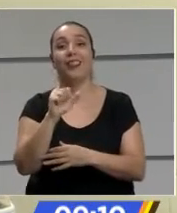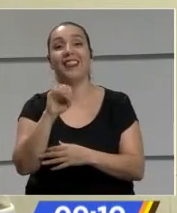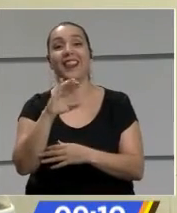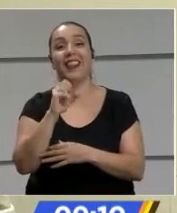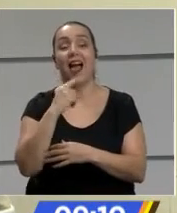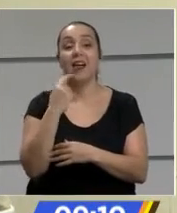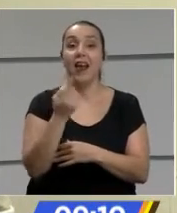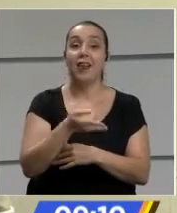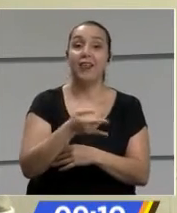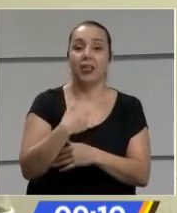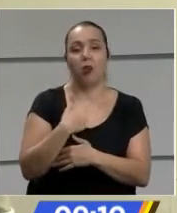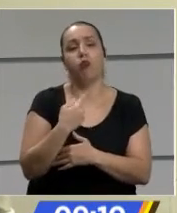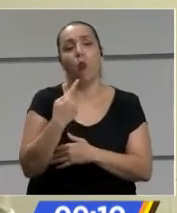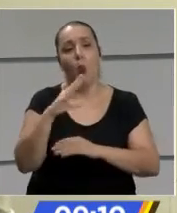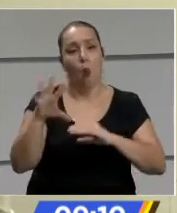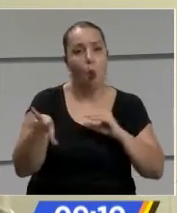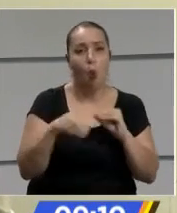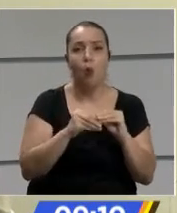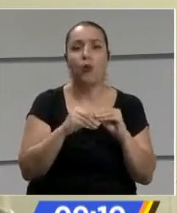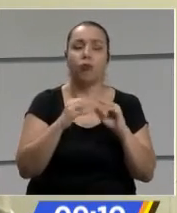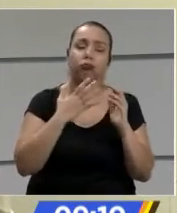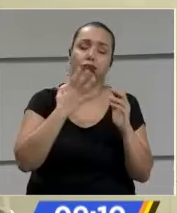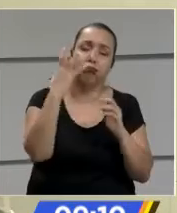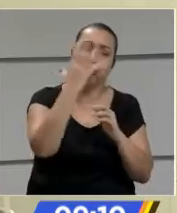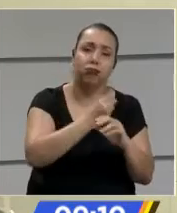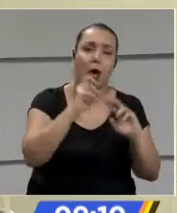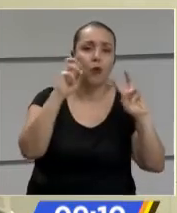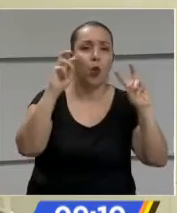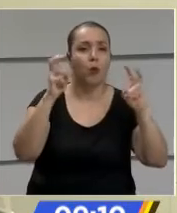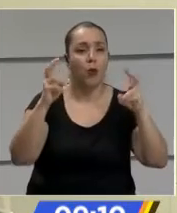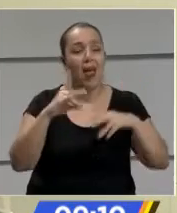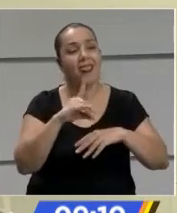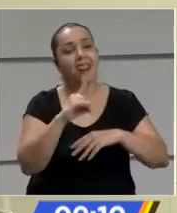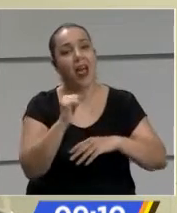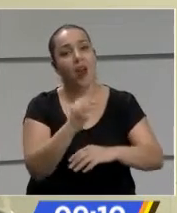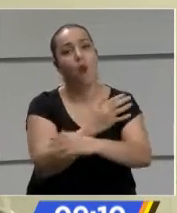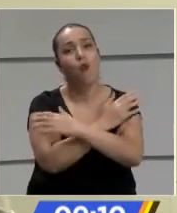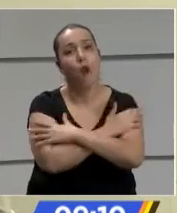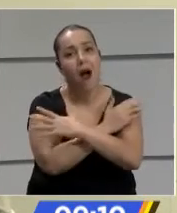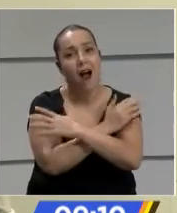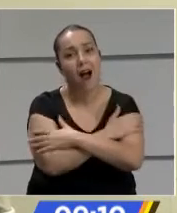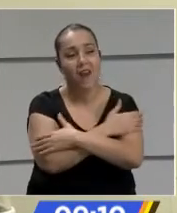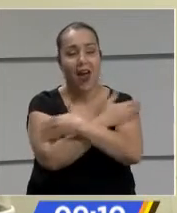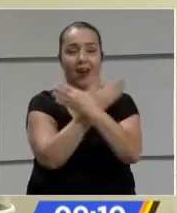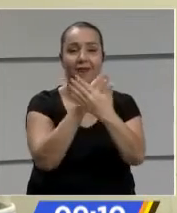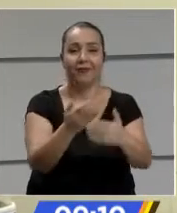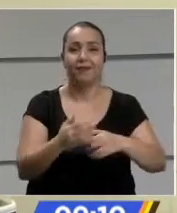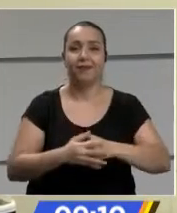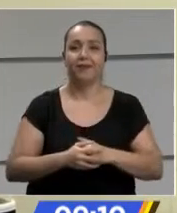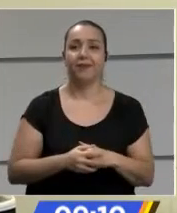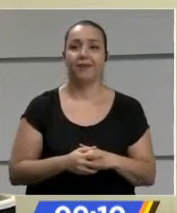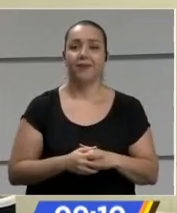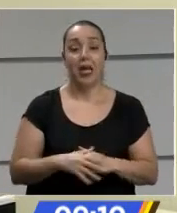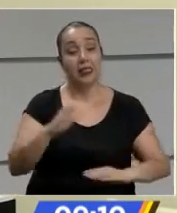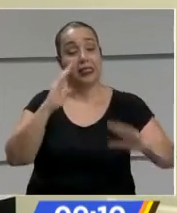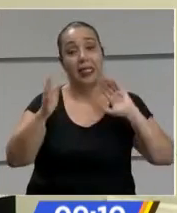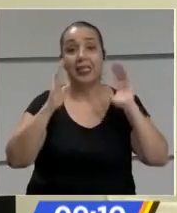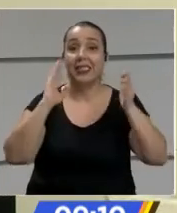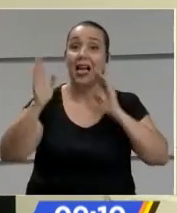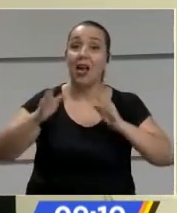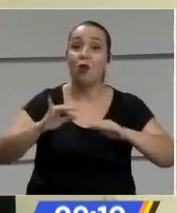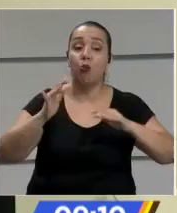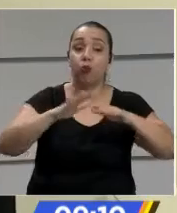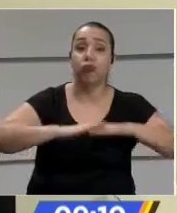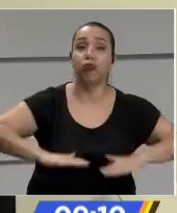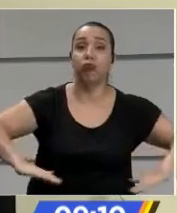Dice Freyman Blanco, saludos, qué lindo tema. Dai, un abrazo. Dice, igual. Saludos también para la gente de Llano